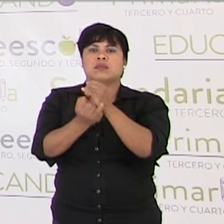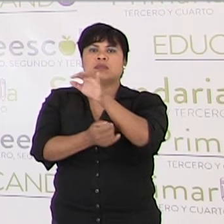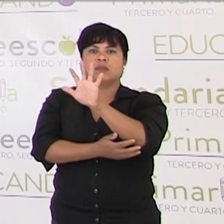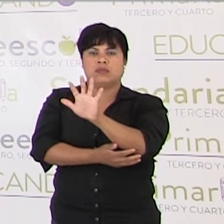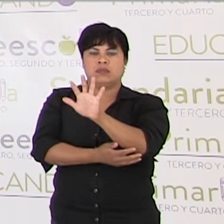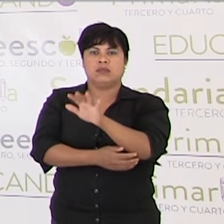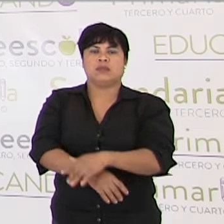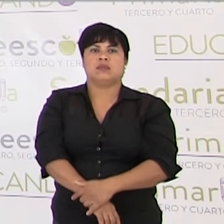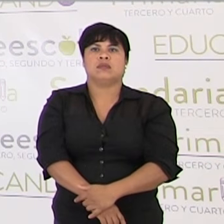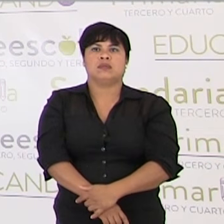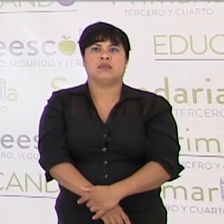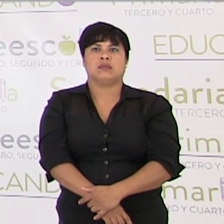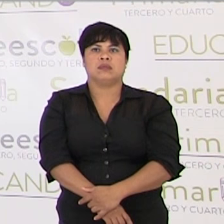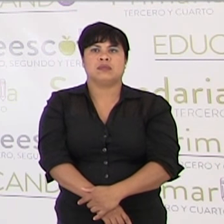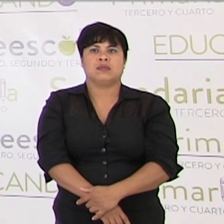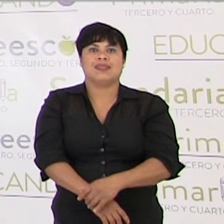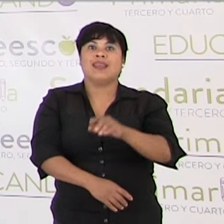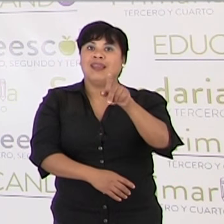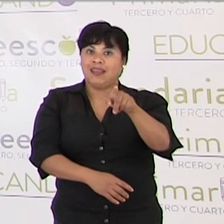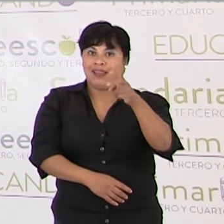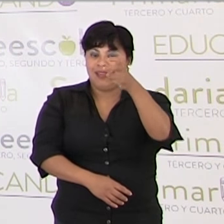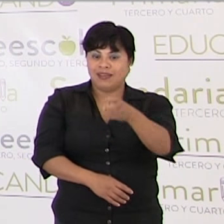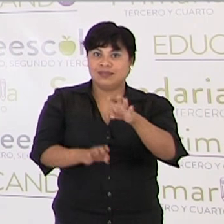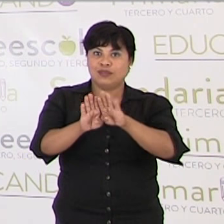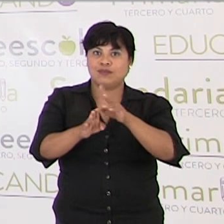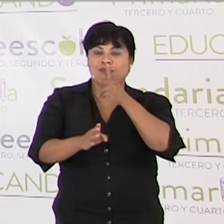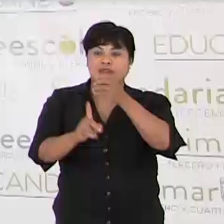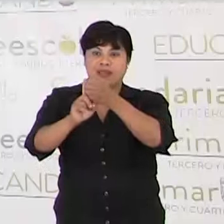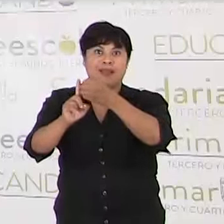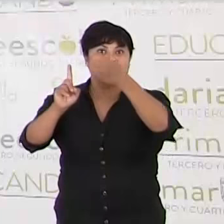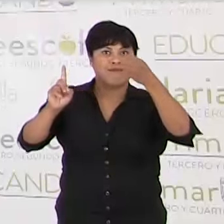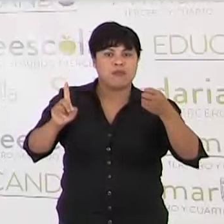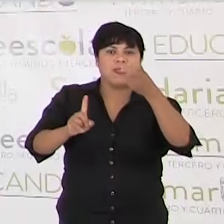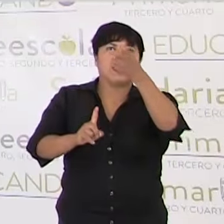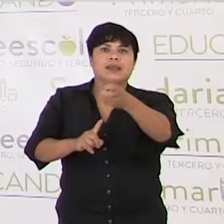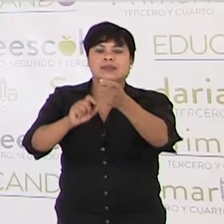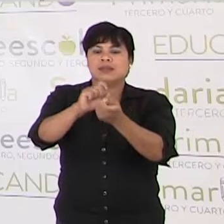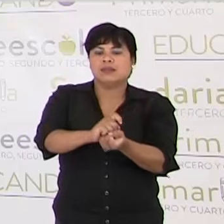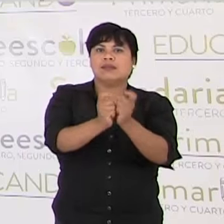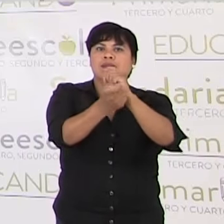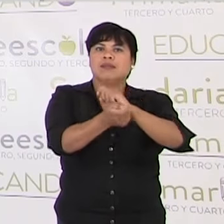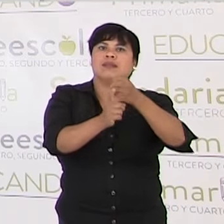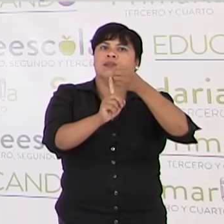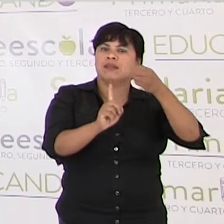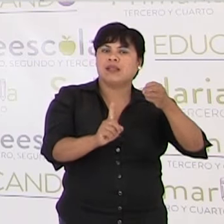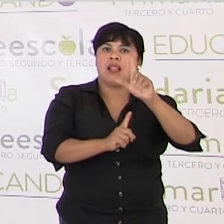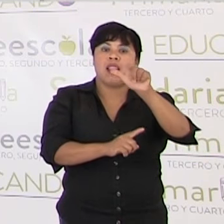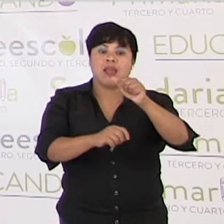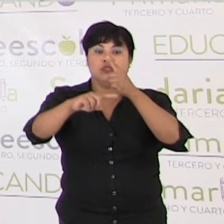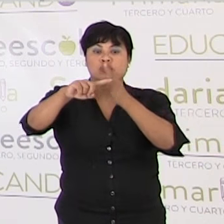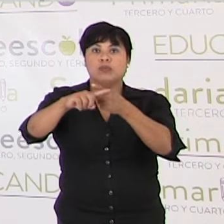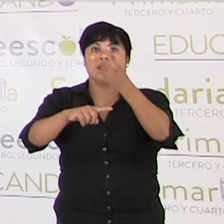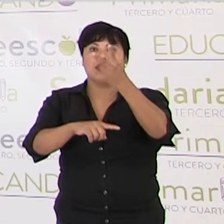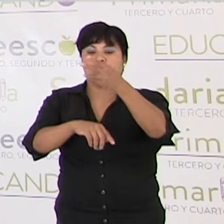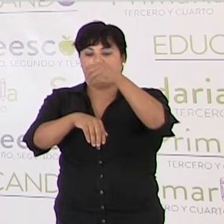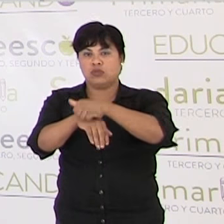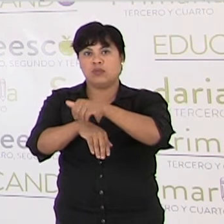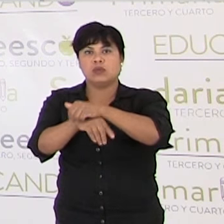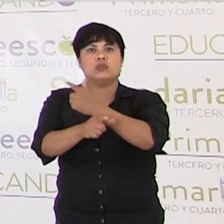a 5. ¿Sí? Así quedaría la primera traducción, ¿sí?, de la suma de dos